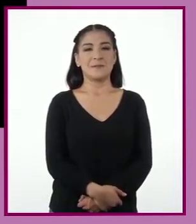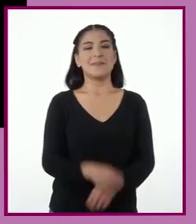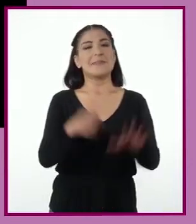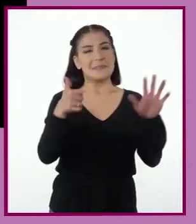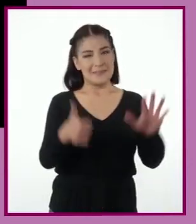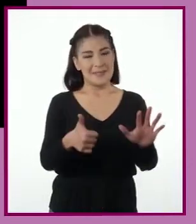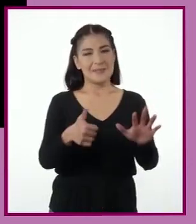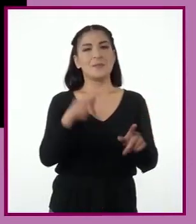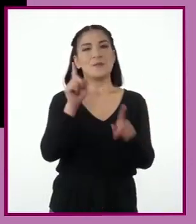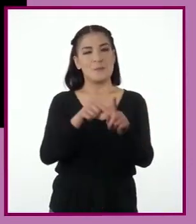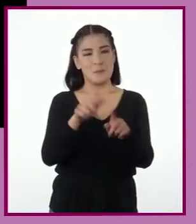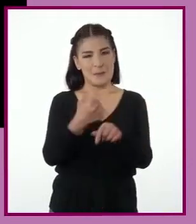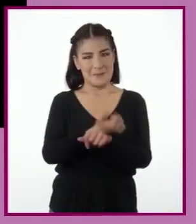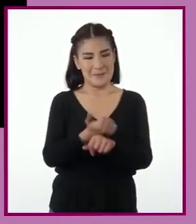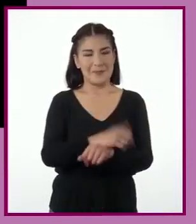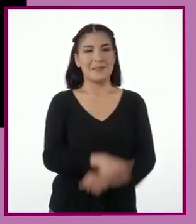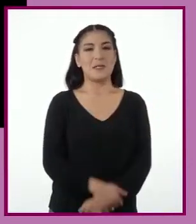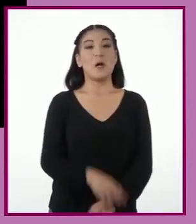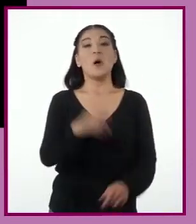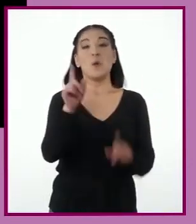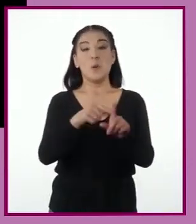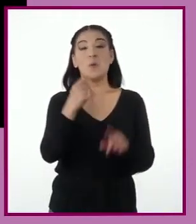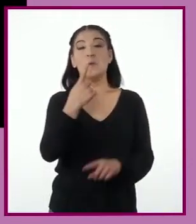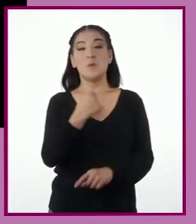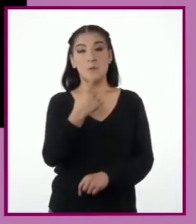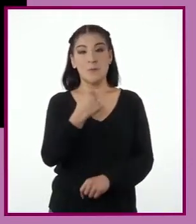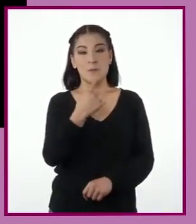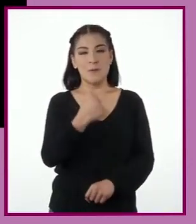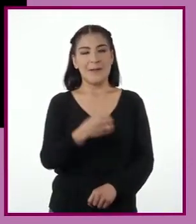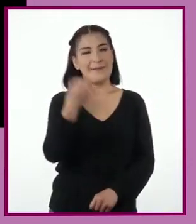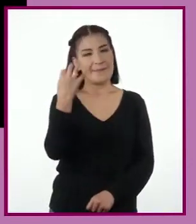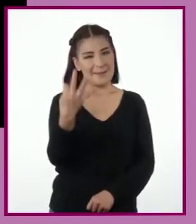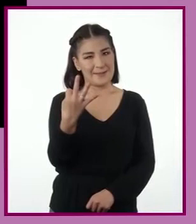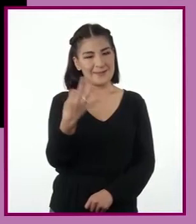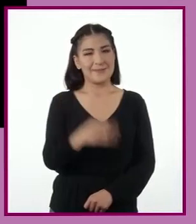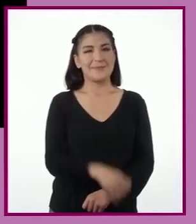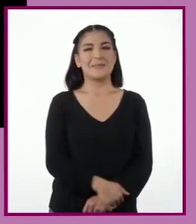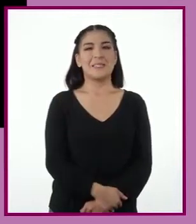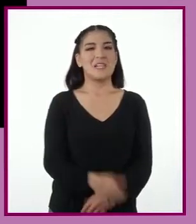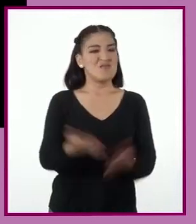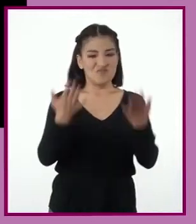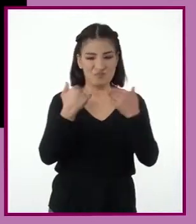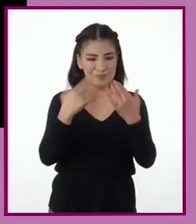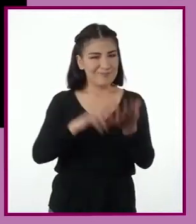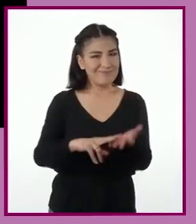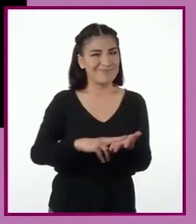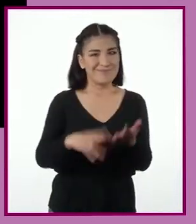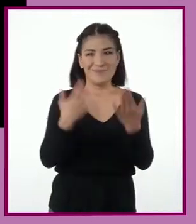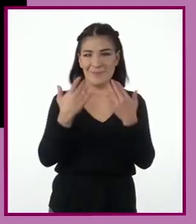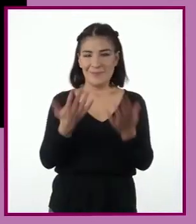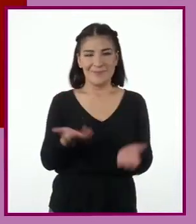6 dulces de color amarillo. Y de color rojo, 3. Nos damos cuenta que no hubo ningún verde.